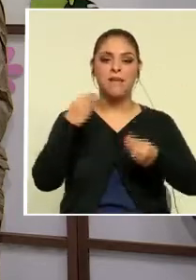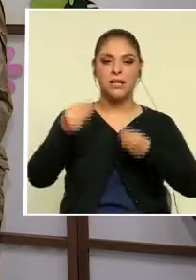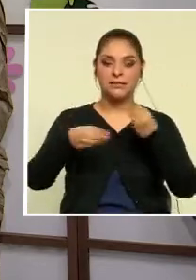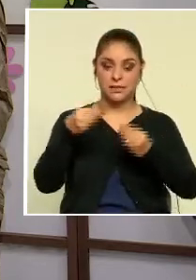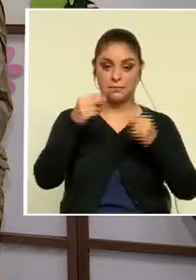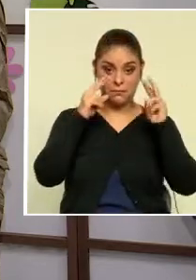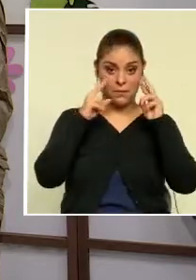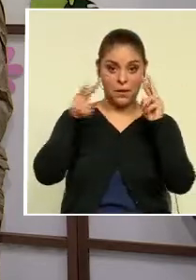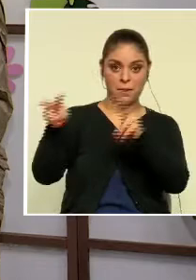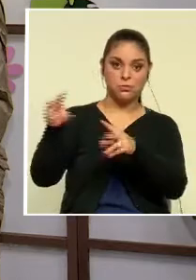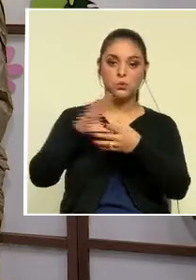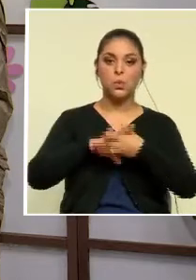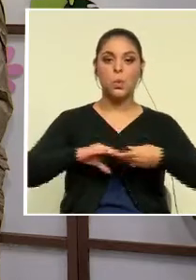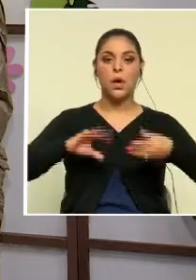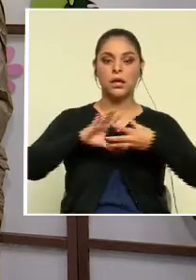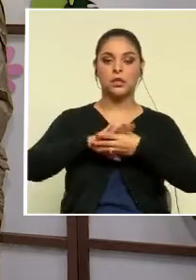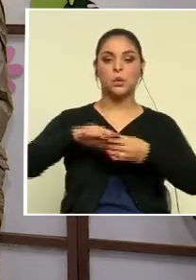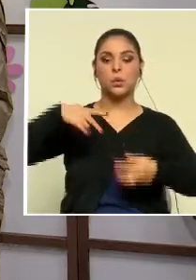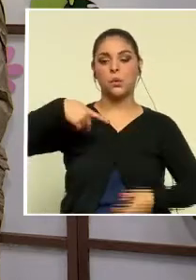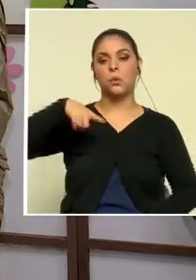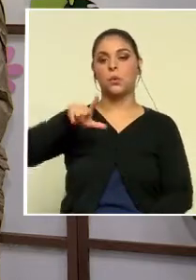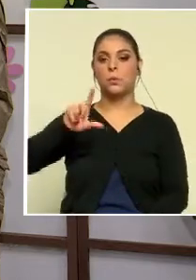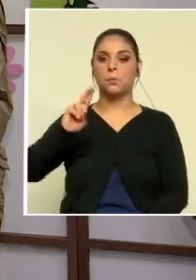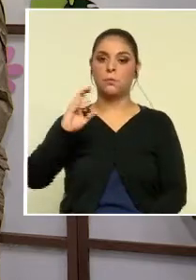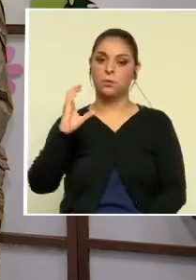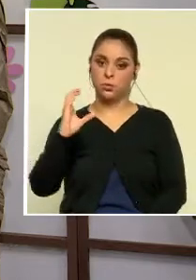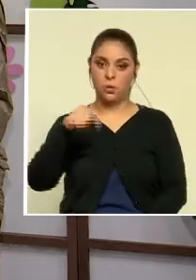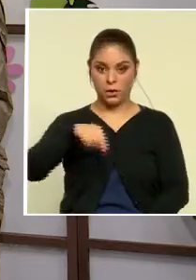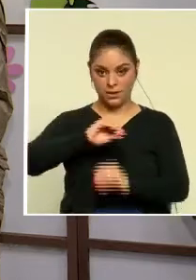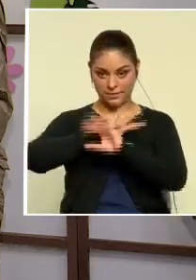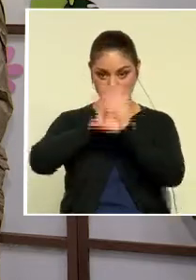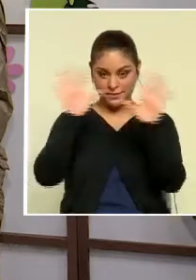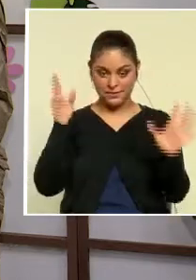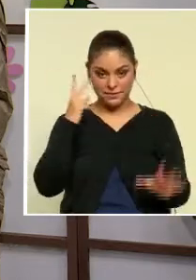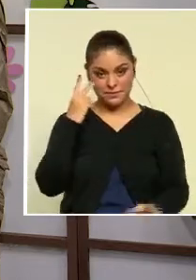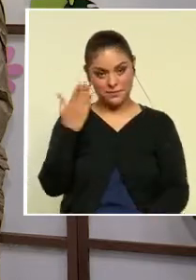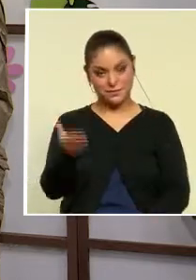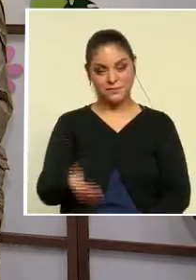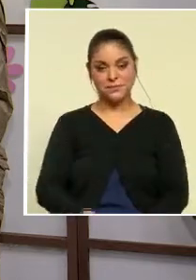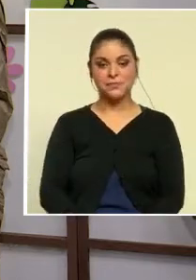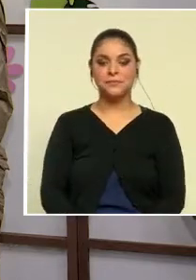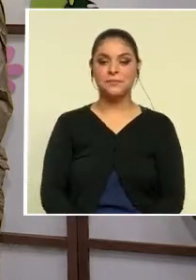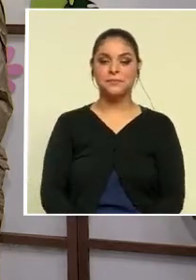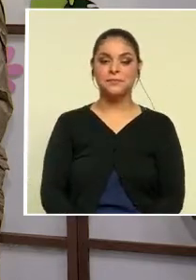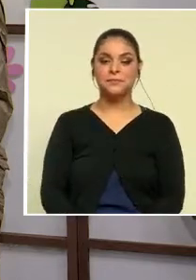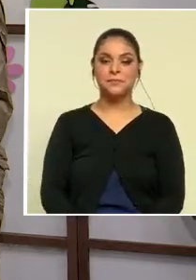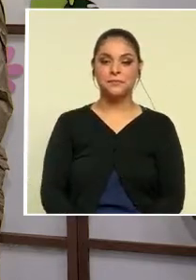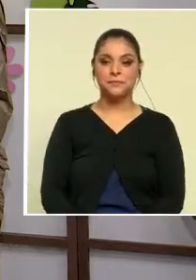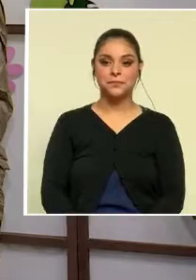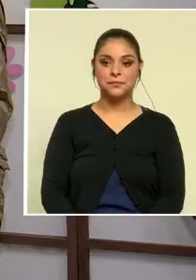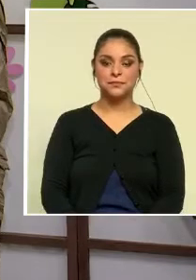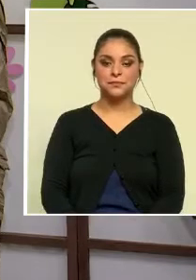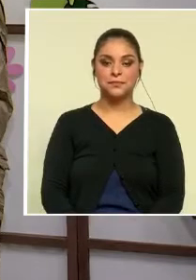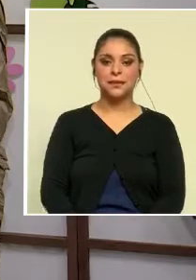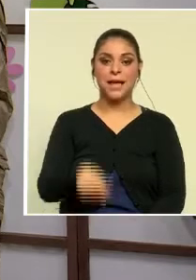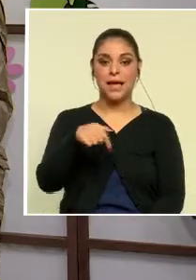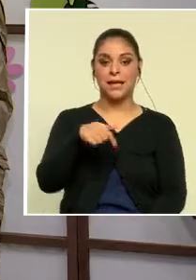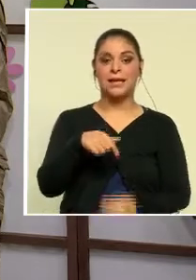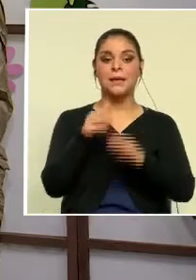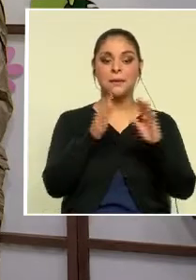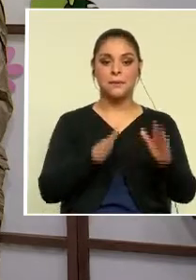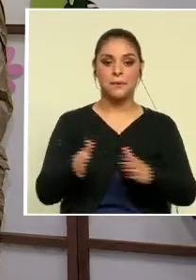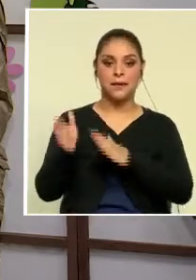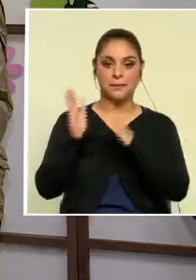qué nos cuenta plus en esta mañana vamos a ver bien vamos alistando aquí vamos sí vamos preparando